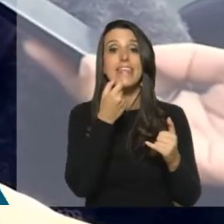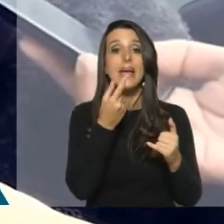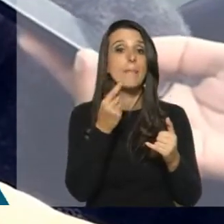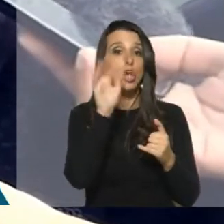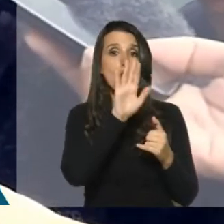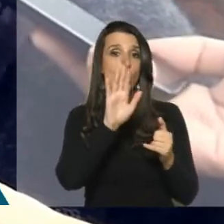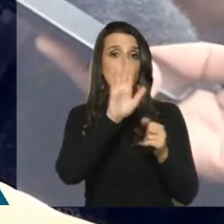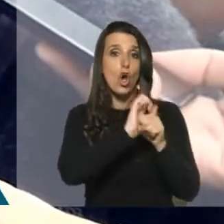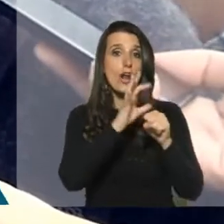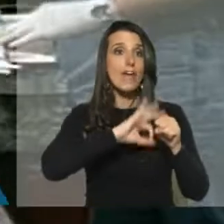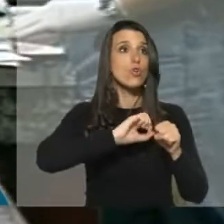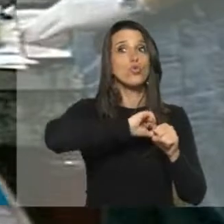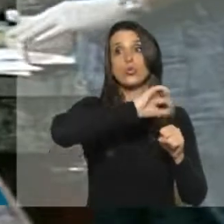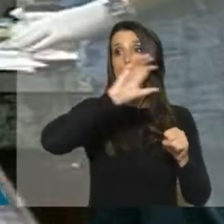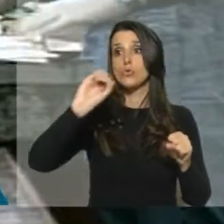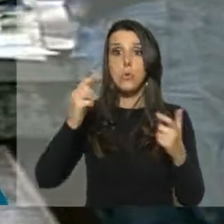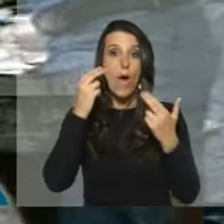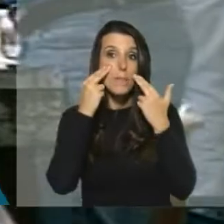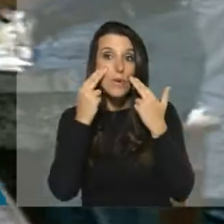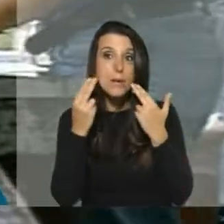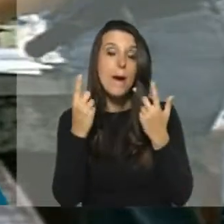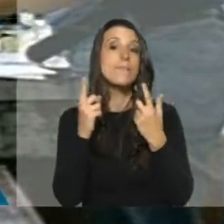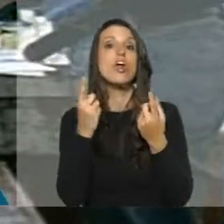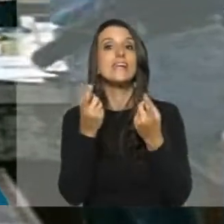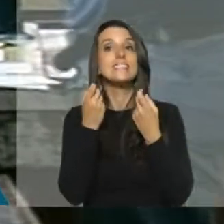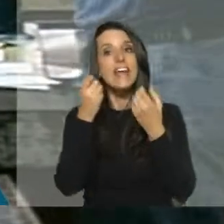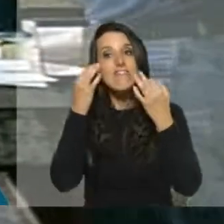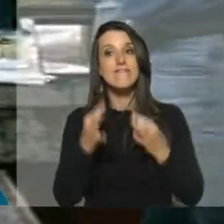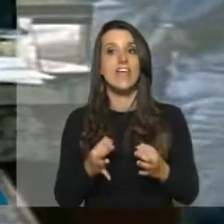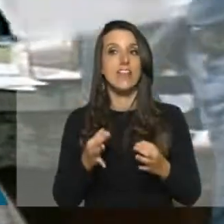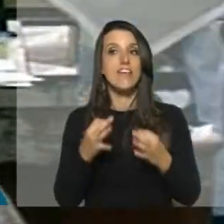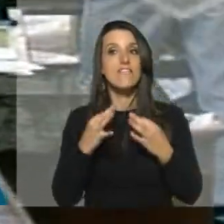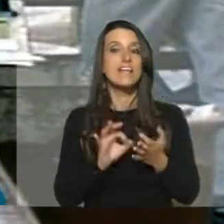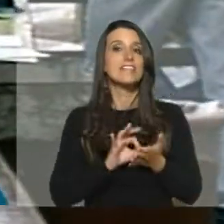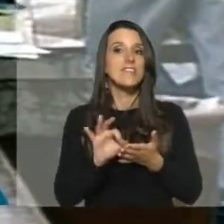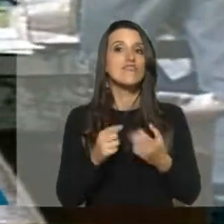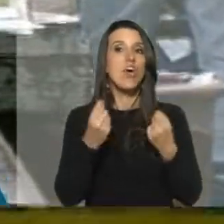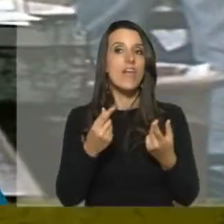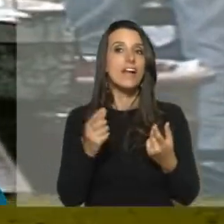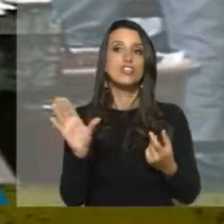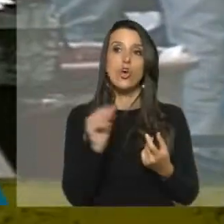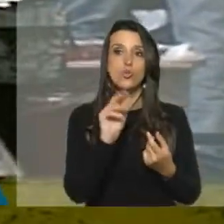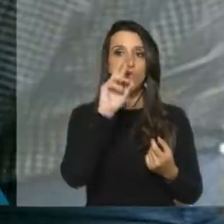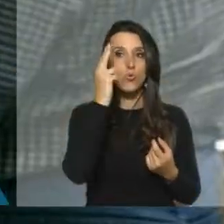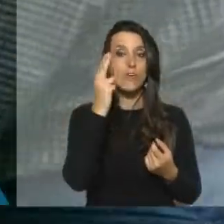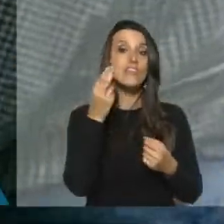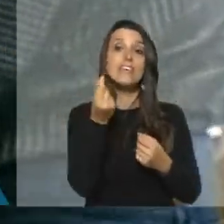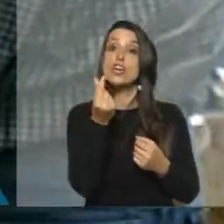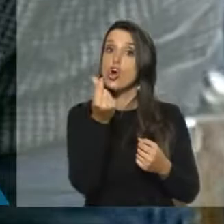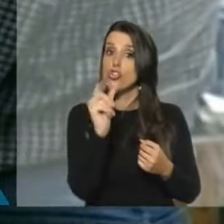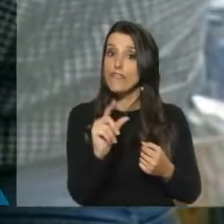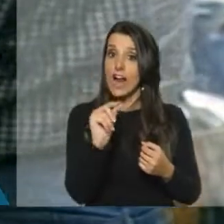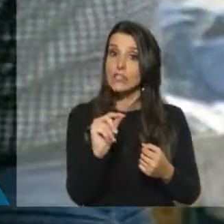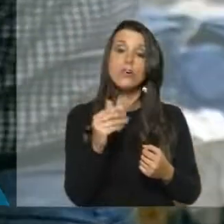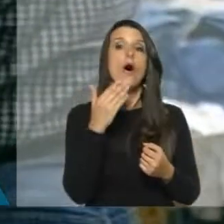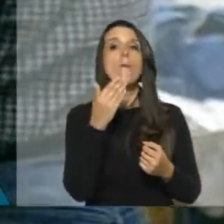pandemia y no ha habido ningún inconveniente. O sea, está la infraestructura necesaria para brindar un servicio que se merecen todos los uruguayos y a muy bajo costo. ¿Qué